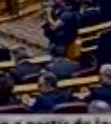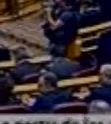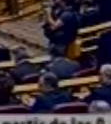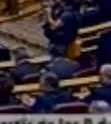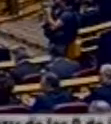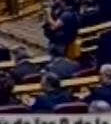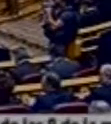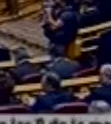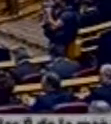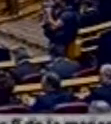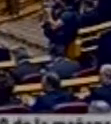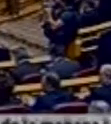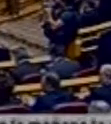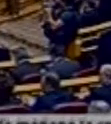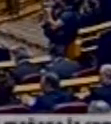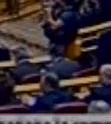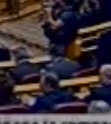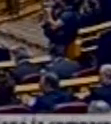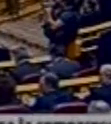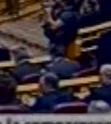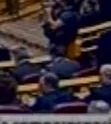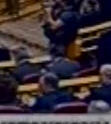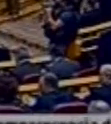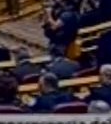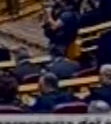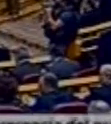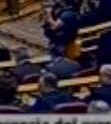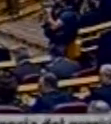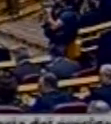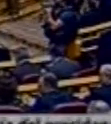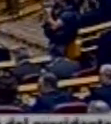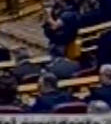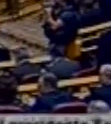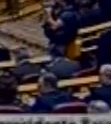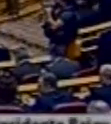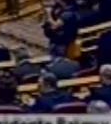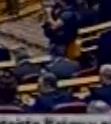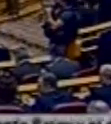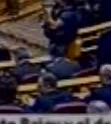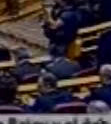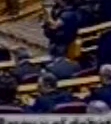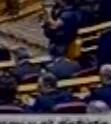la oposición y a la que acude a petición propia,